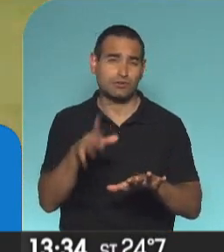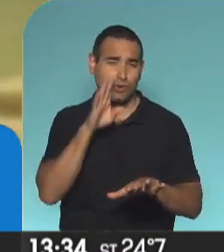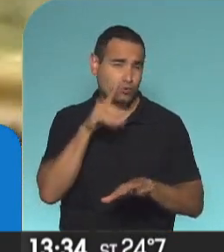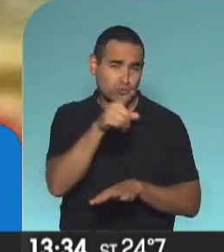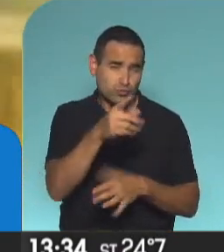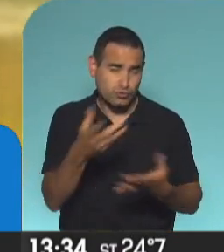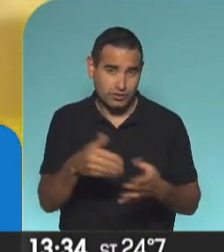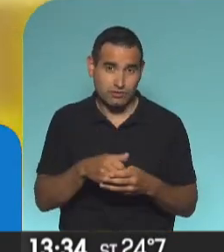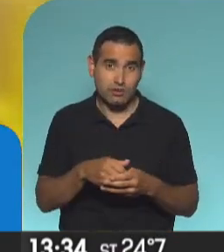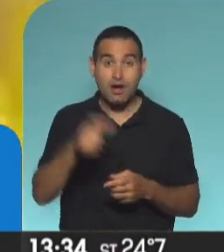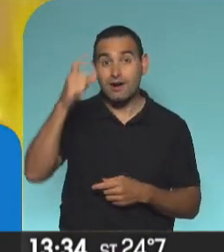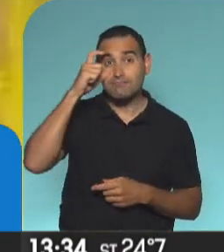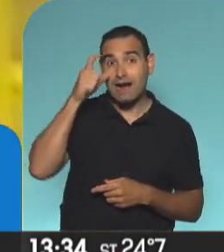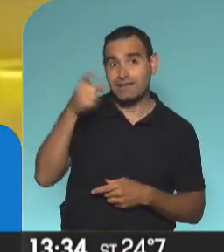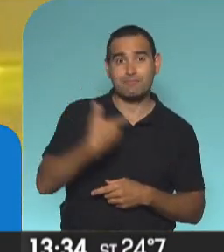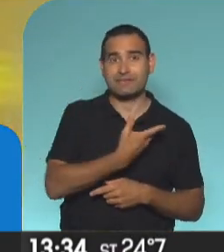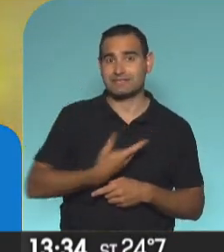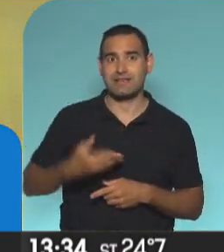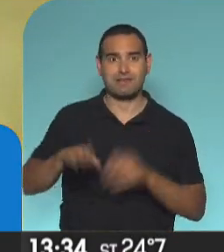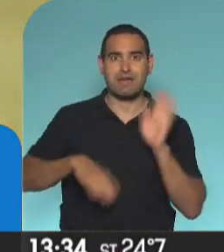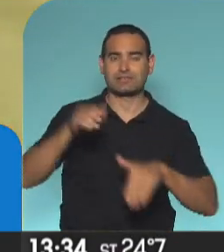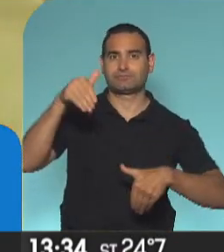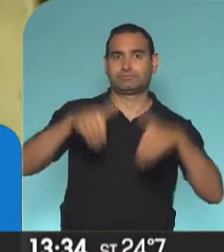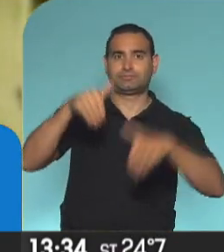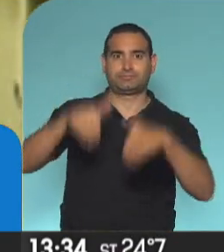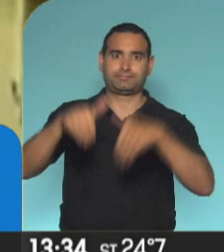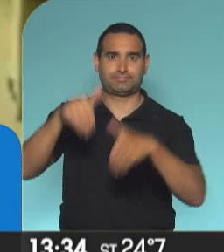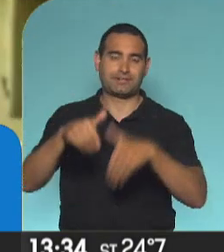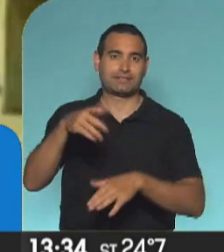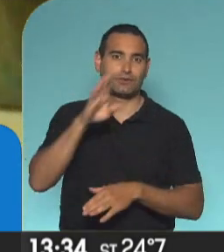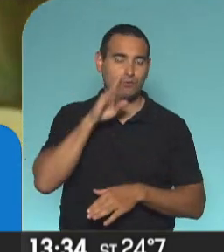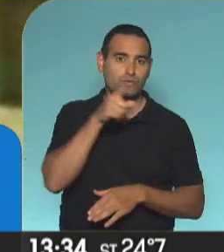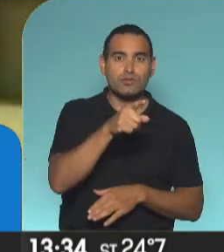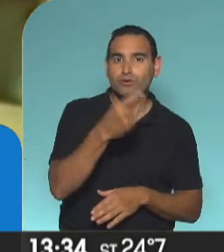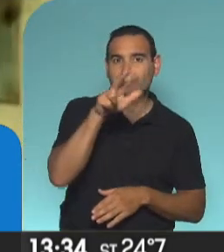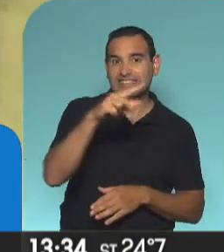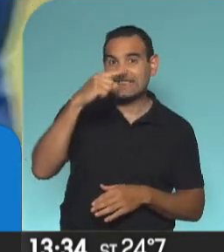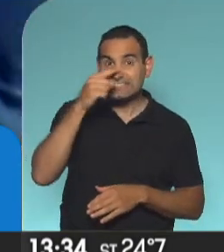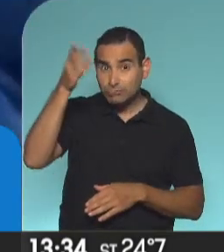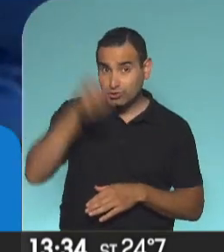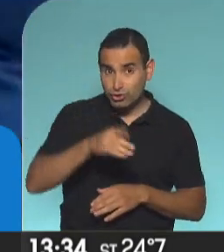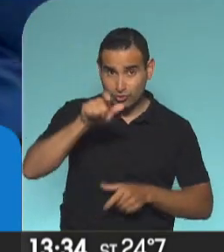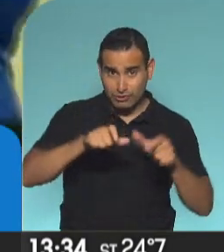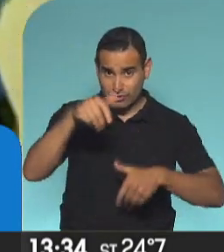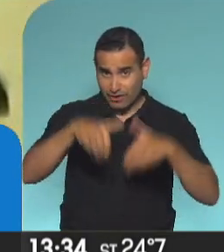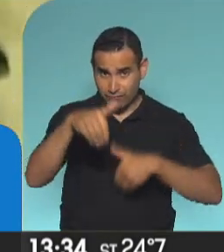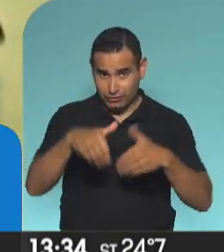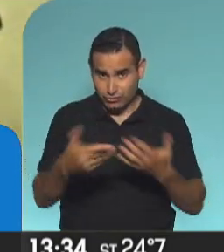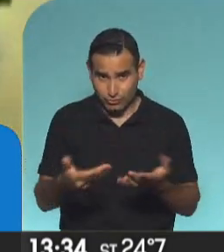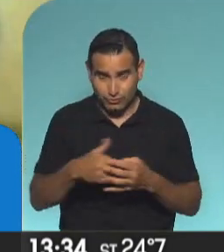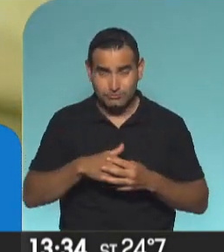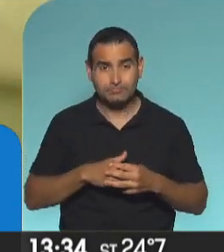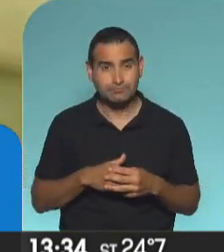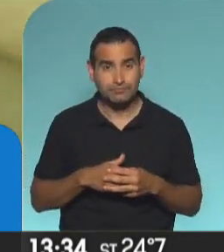por ejemplo. Joe Biden es el presidente más votado en la historia de Estados Unidos, pero es con el 37% de la población, o sea, del padrón norteamericano.